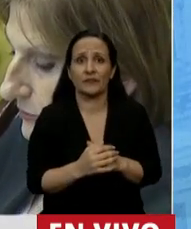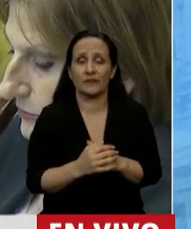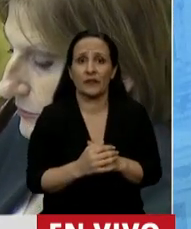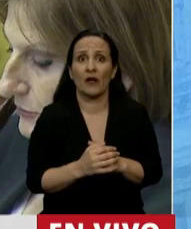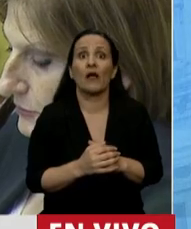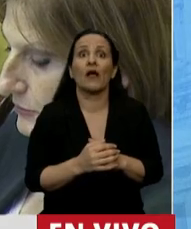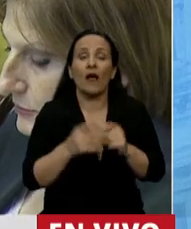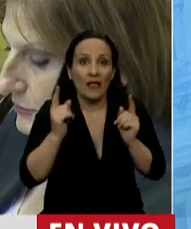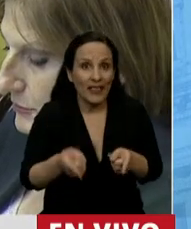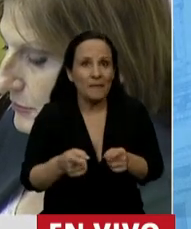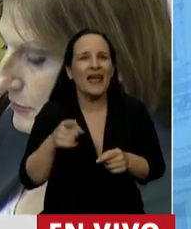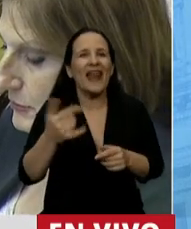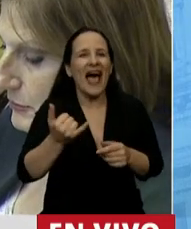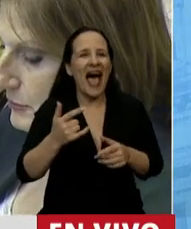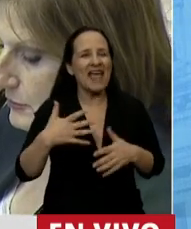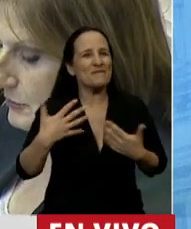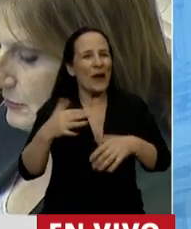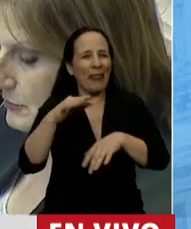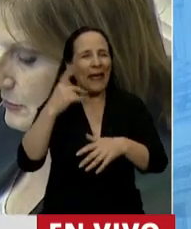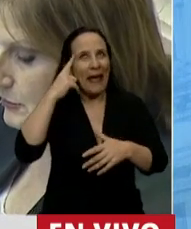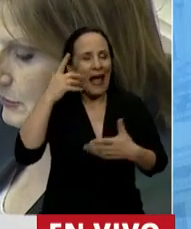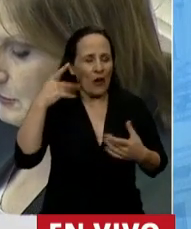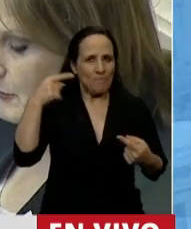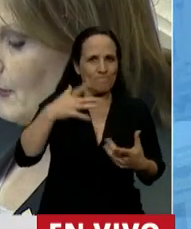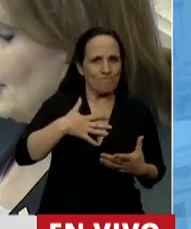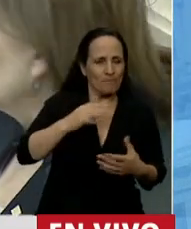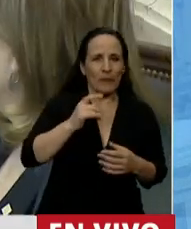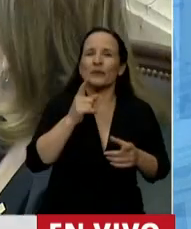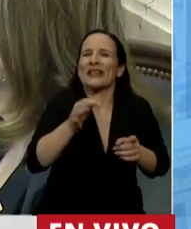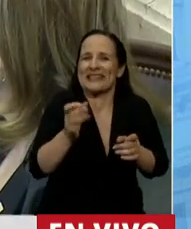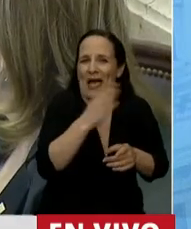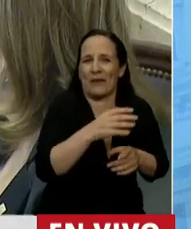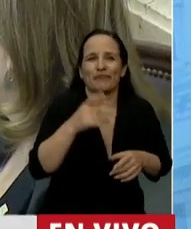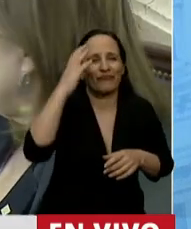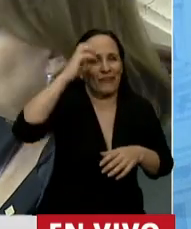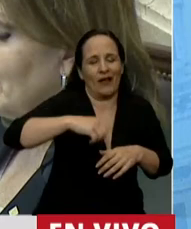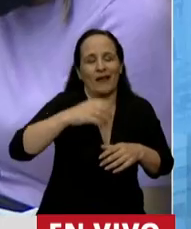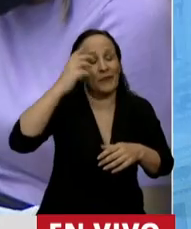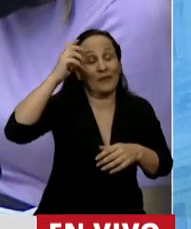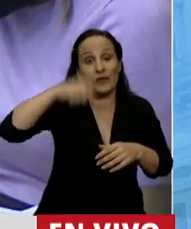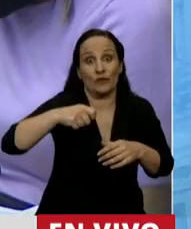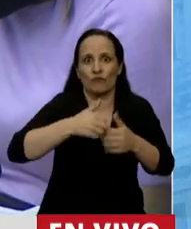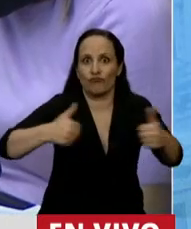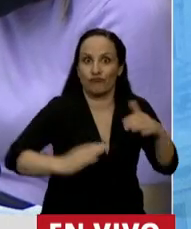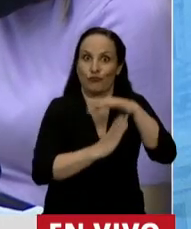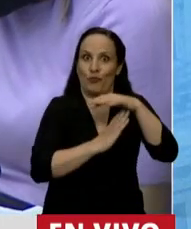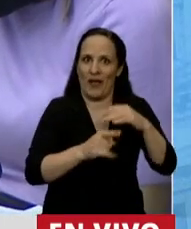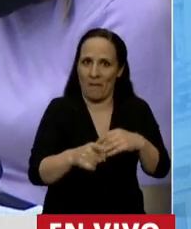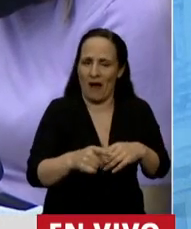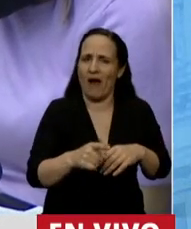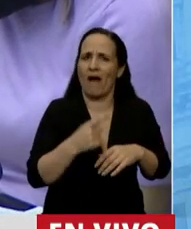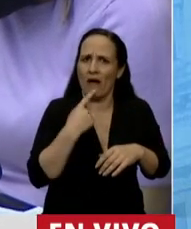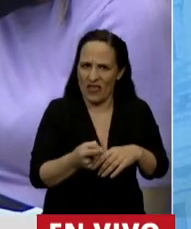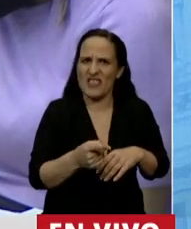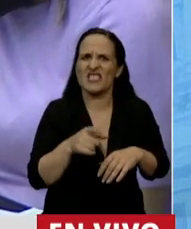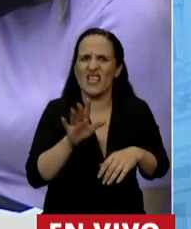Quiero también la posición de conciencia que se ha planteado. Ustedes saben que el proyecto inicialmente preveía, la Corte Suprema de Justicia de la Argentina ha establecido